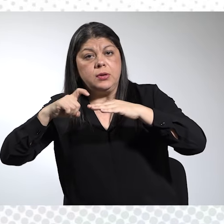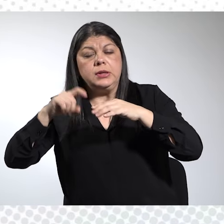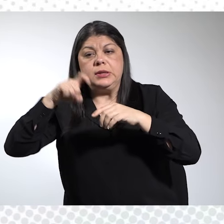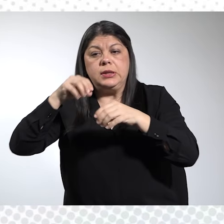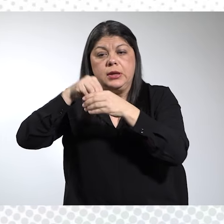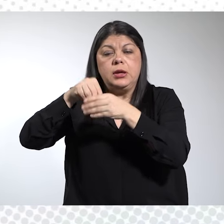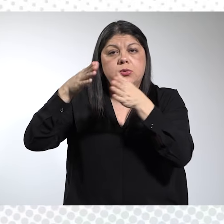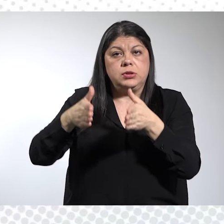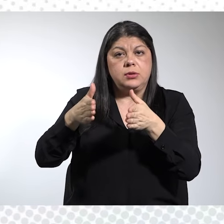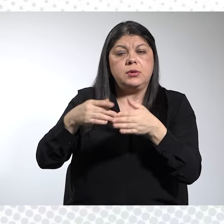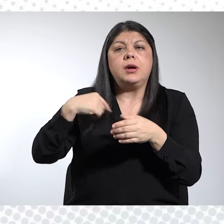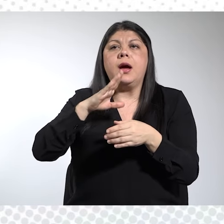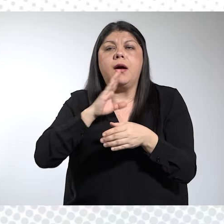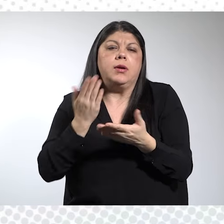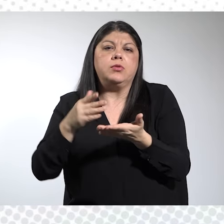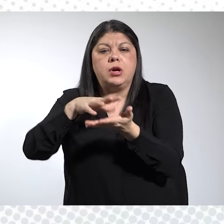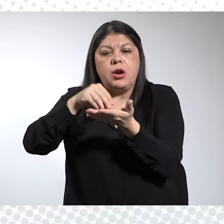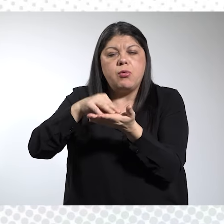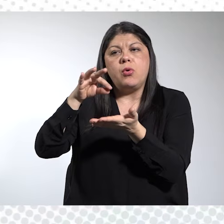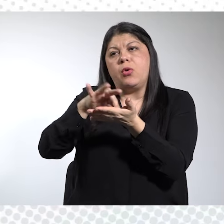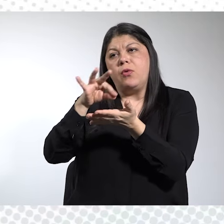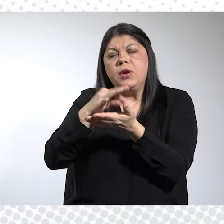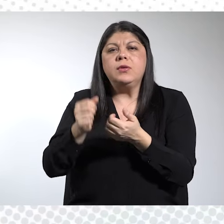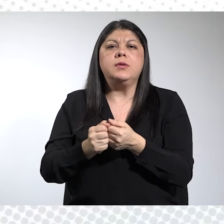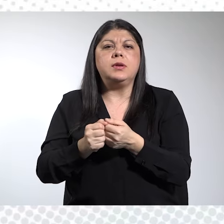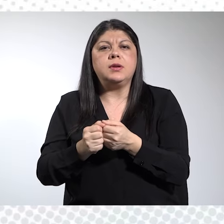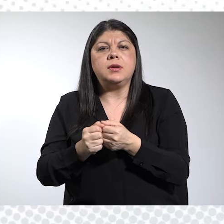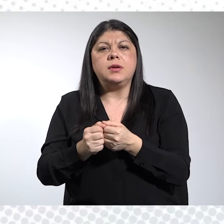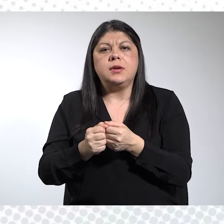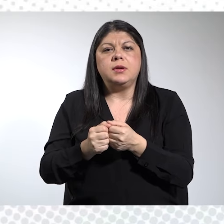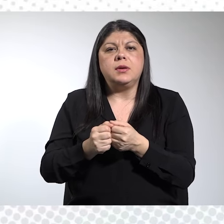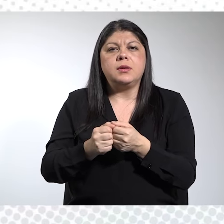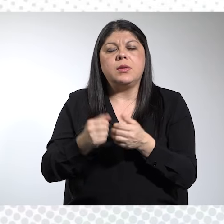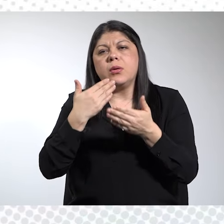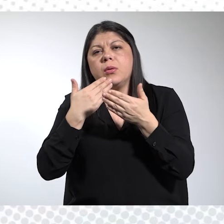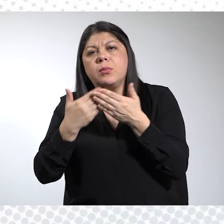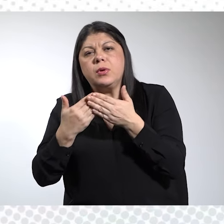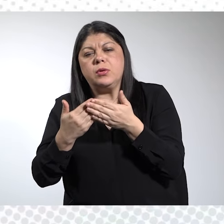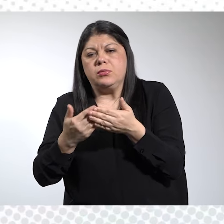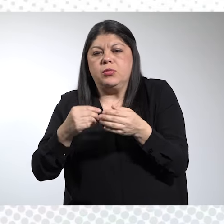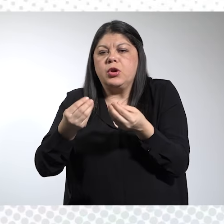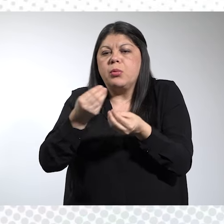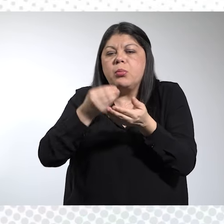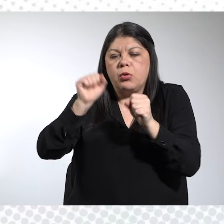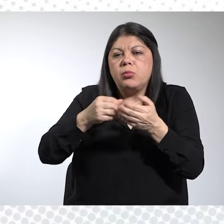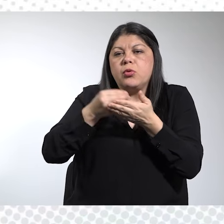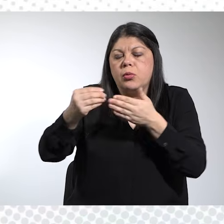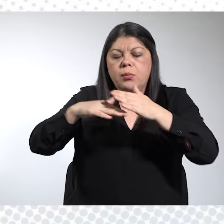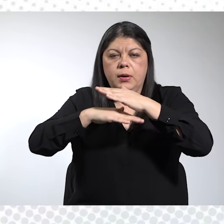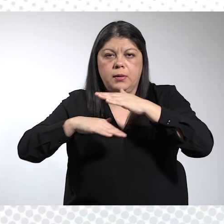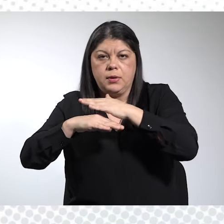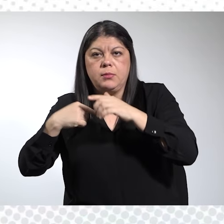necesita a los agricultores y hablamos de el arroz, los frijoles y bueno, el consumo básico que